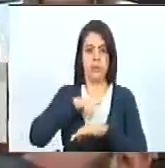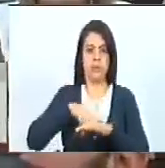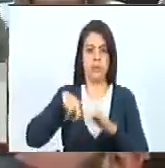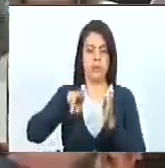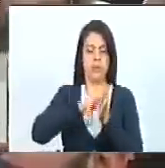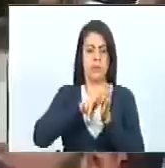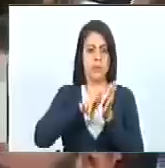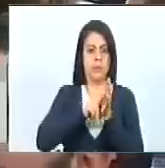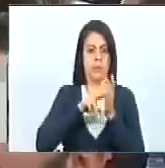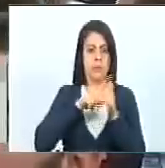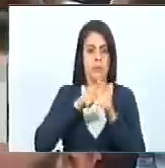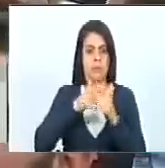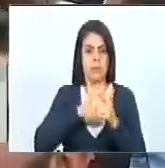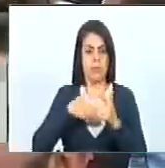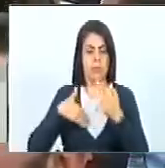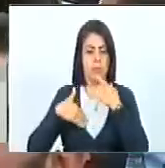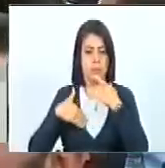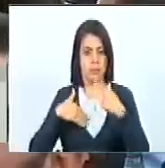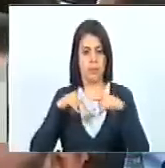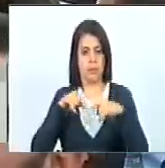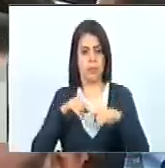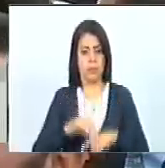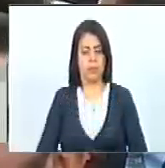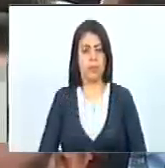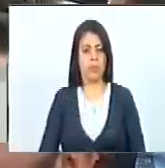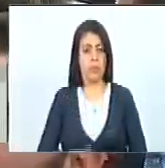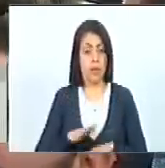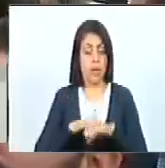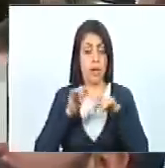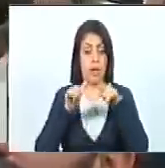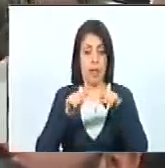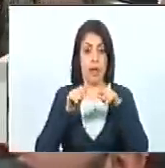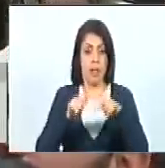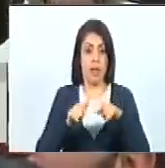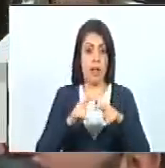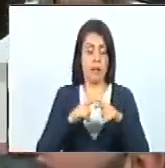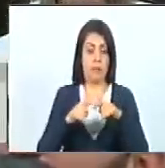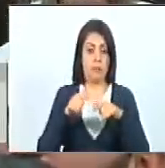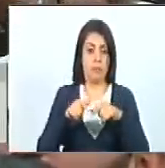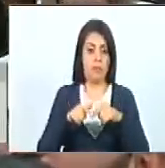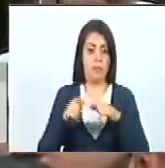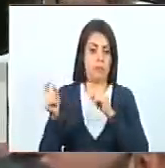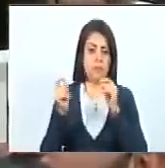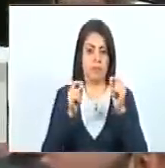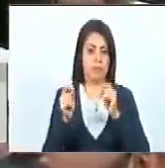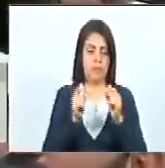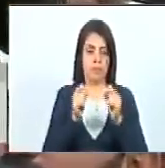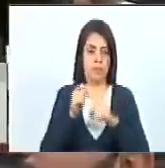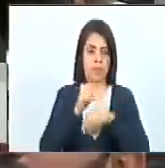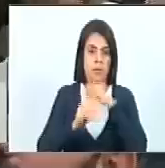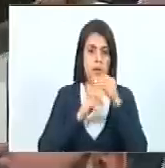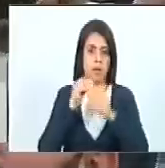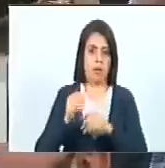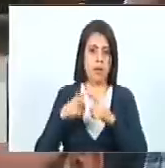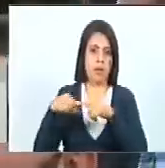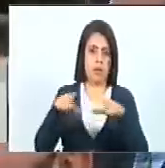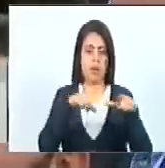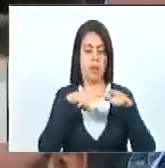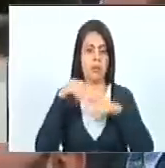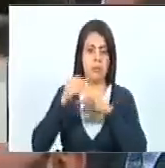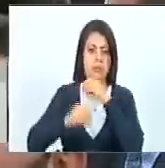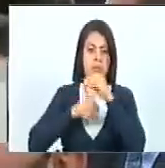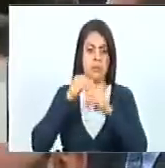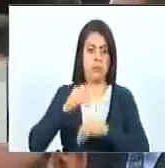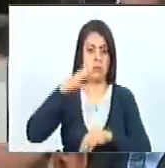repito. Yo quiero decirle, producto de unas incursiones que está haciendo